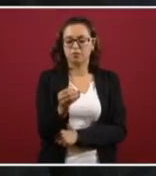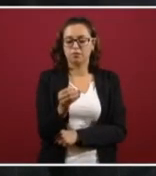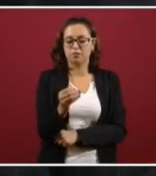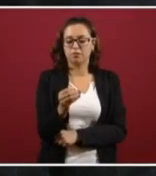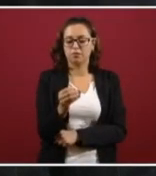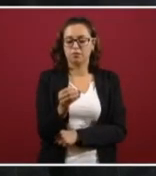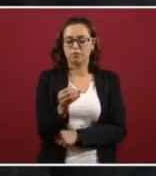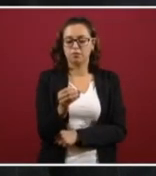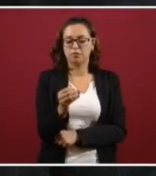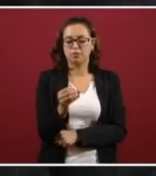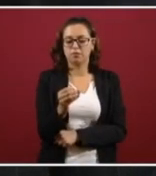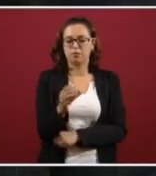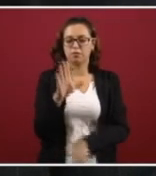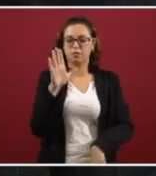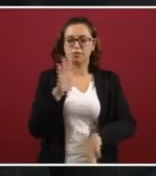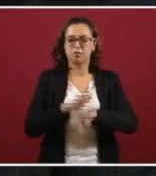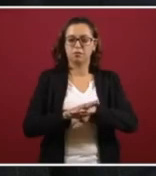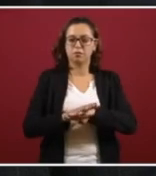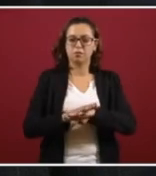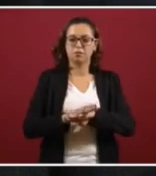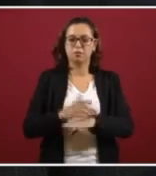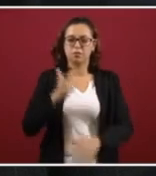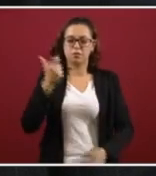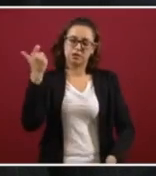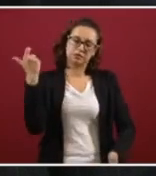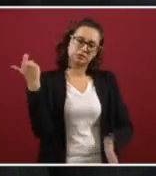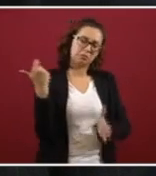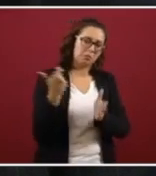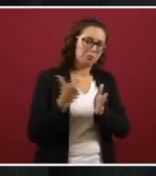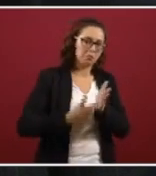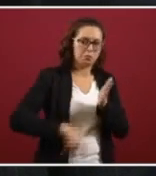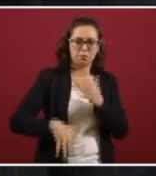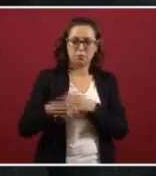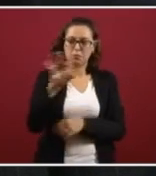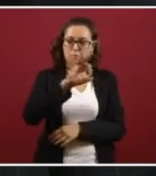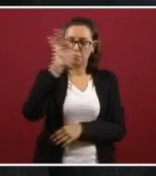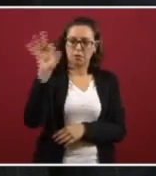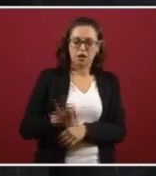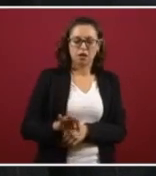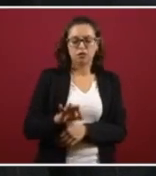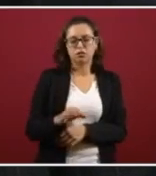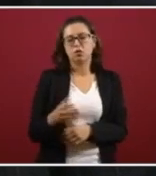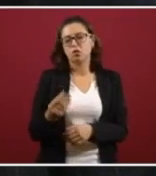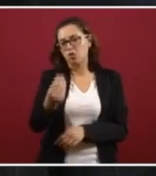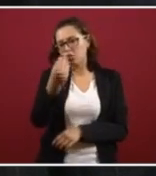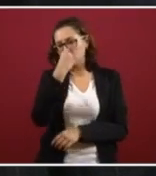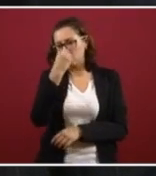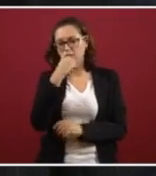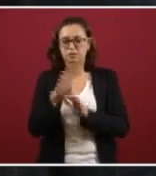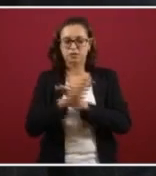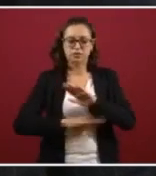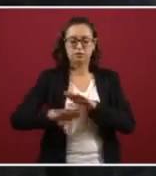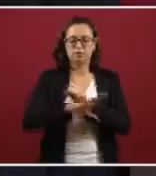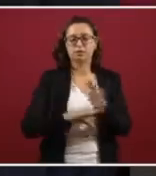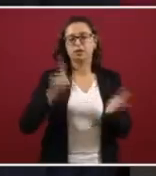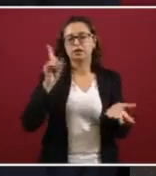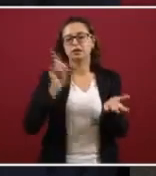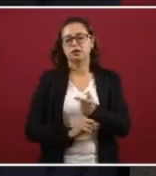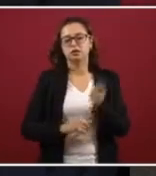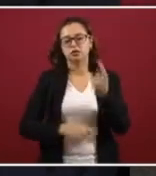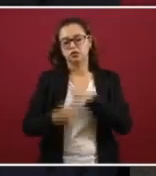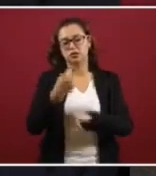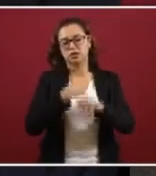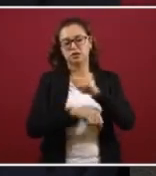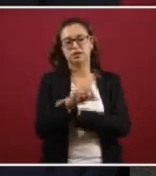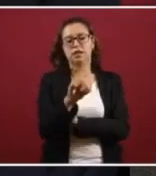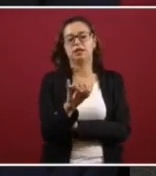prensa matutina se hizo el anuncio de que a partir de este 1 de octubre bajan los precios de la canasta básica en las tiendas de Iconsa.